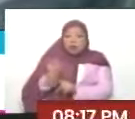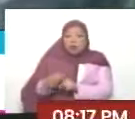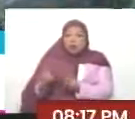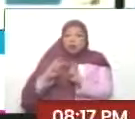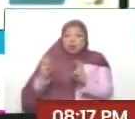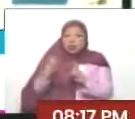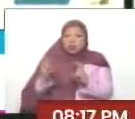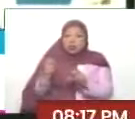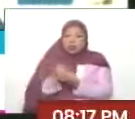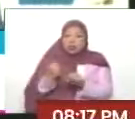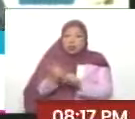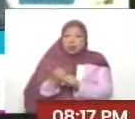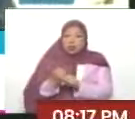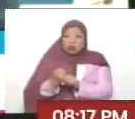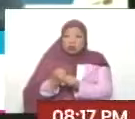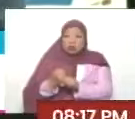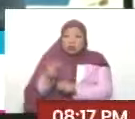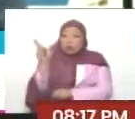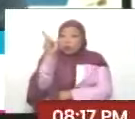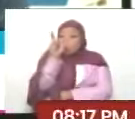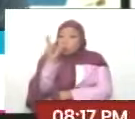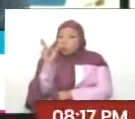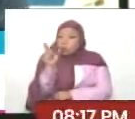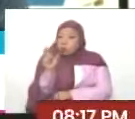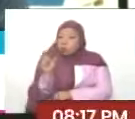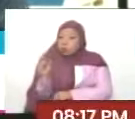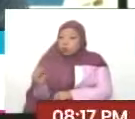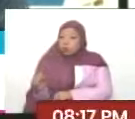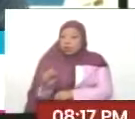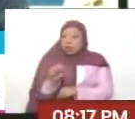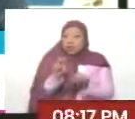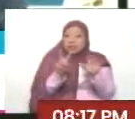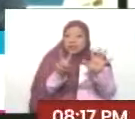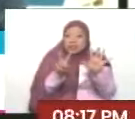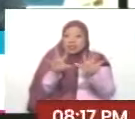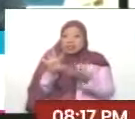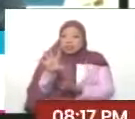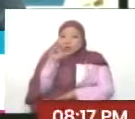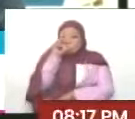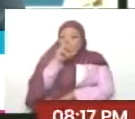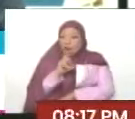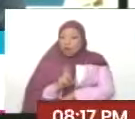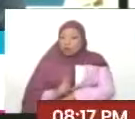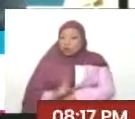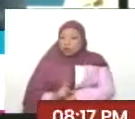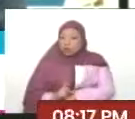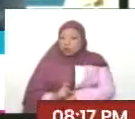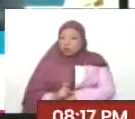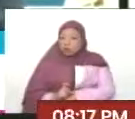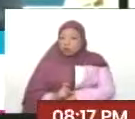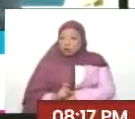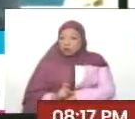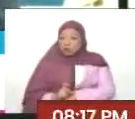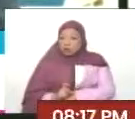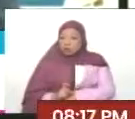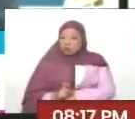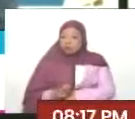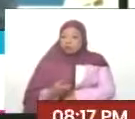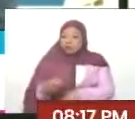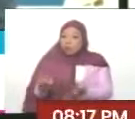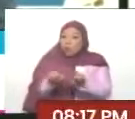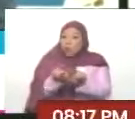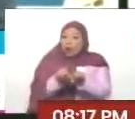preguntado, sobre el Esequibo, 75 años Venezuela, manteniendo una sola